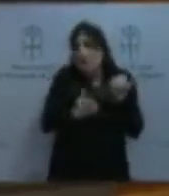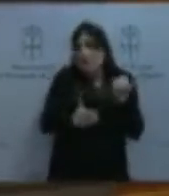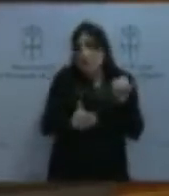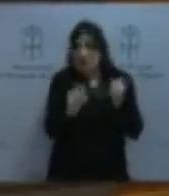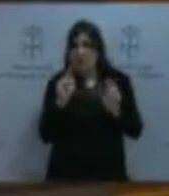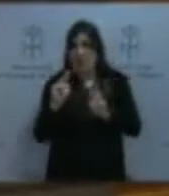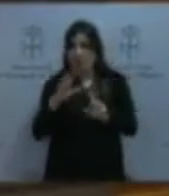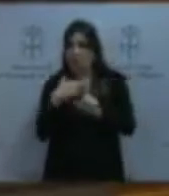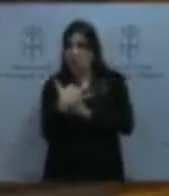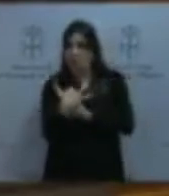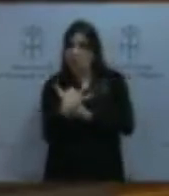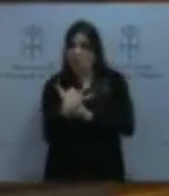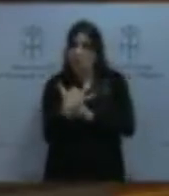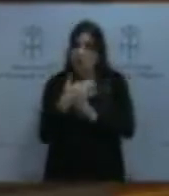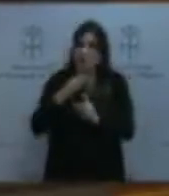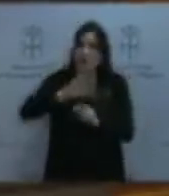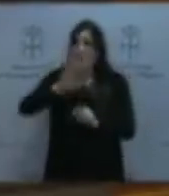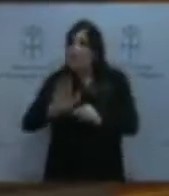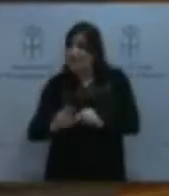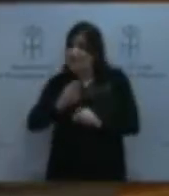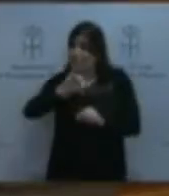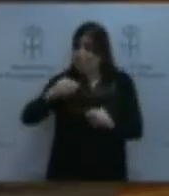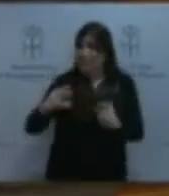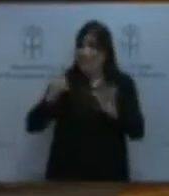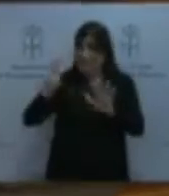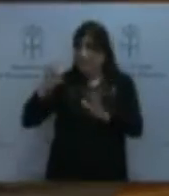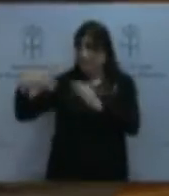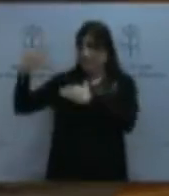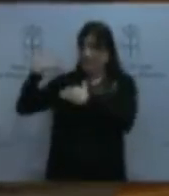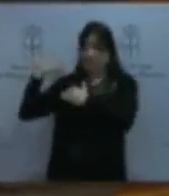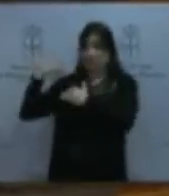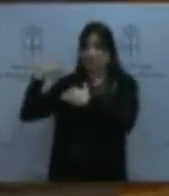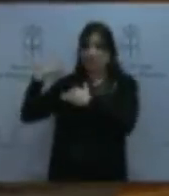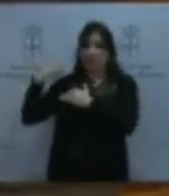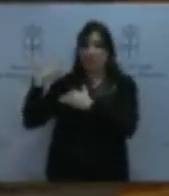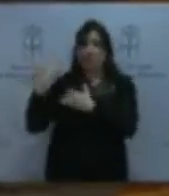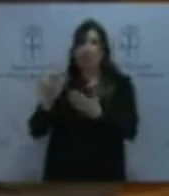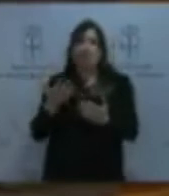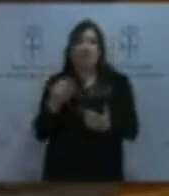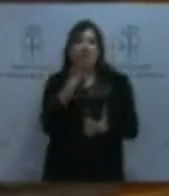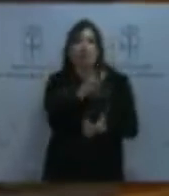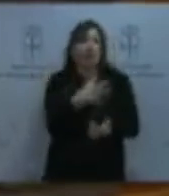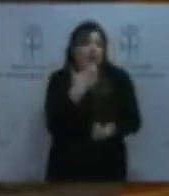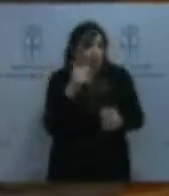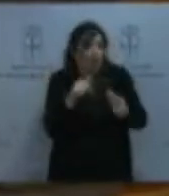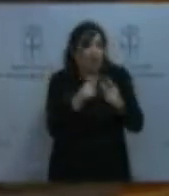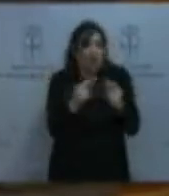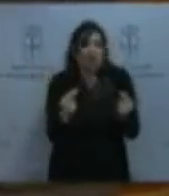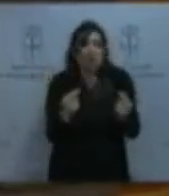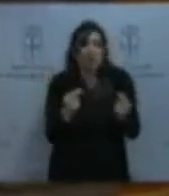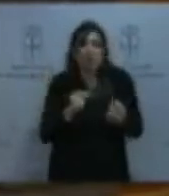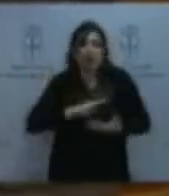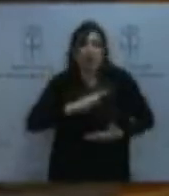de 2019. Sobre todo, por ejemplo, en sitios donde, como Asturias, pues la capacidad de consumo, el mercado interior está